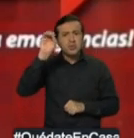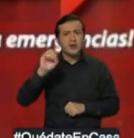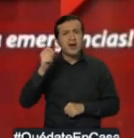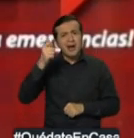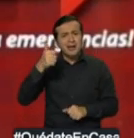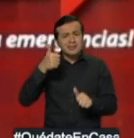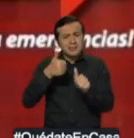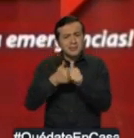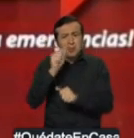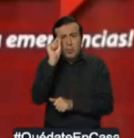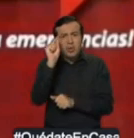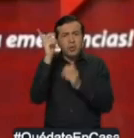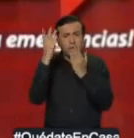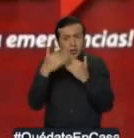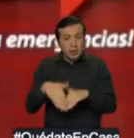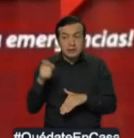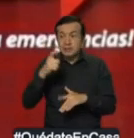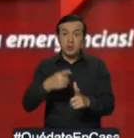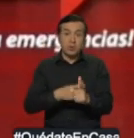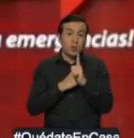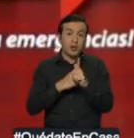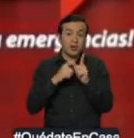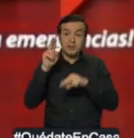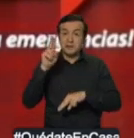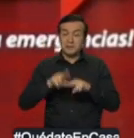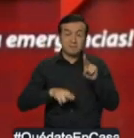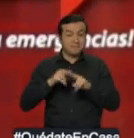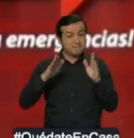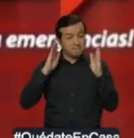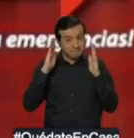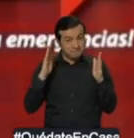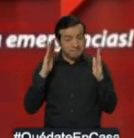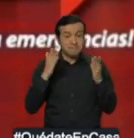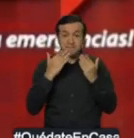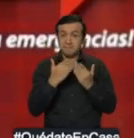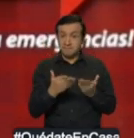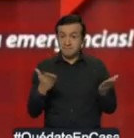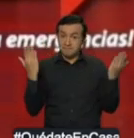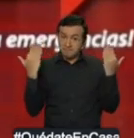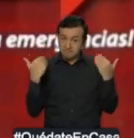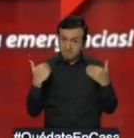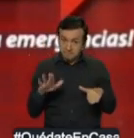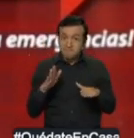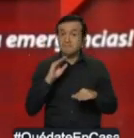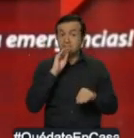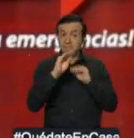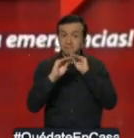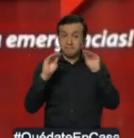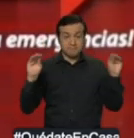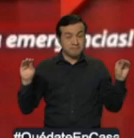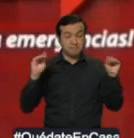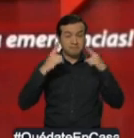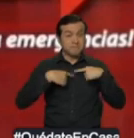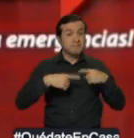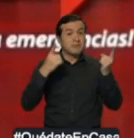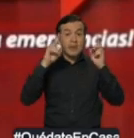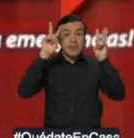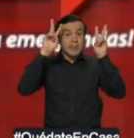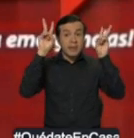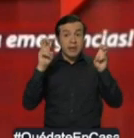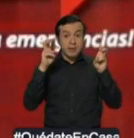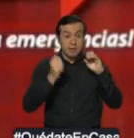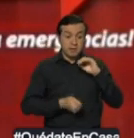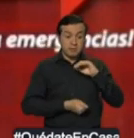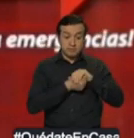necesitamos tratar eso como una prioridad y parte de lo que hemos dicho y que nos ratificamos el tema del aislamiento